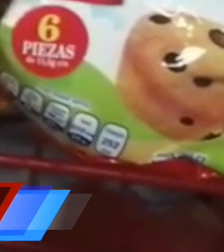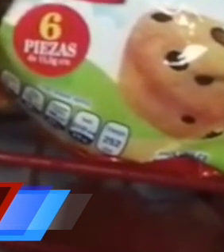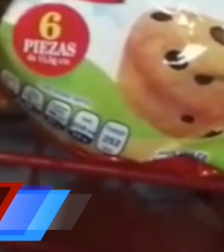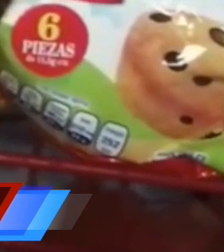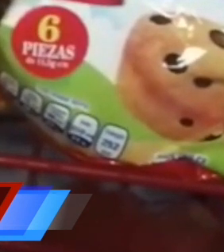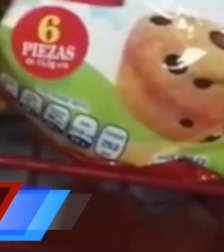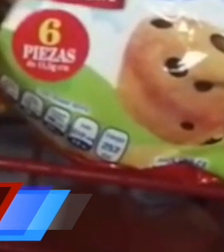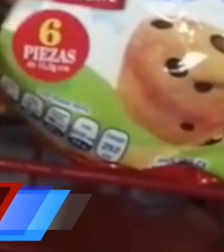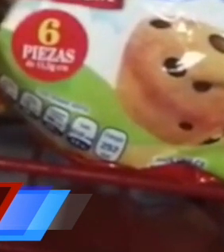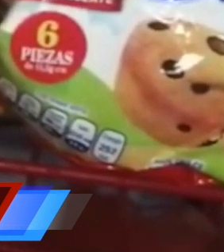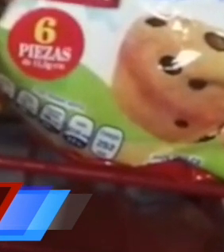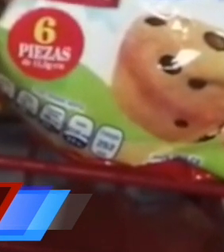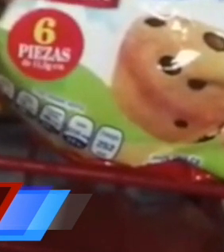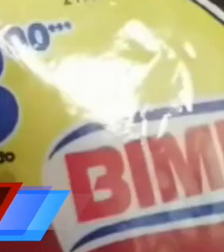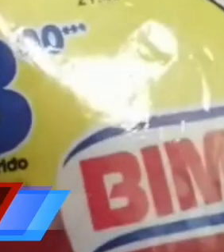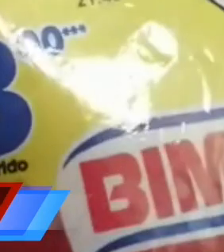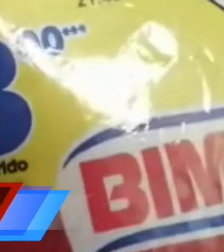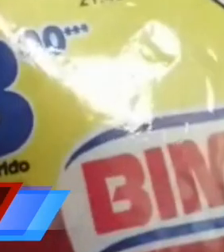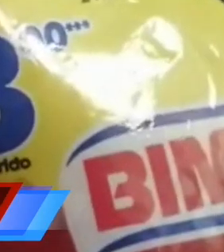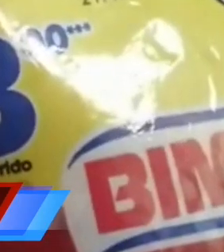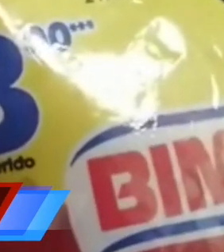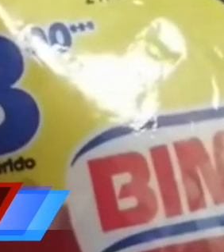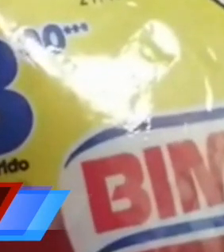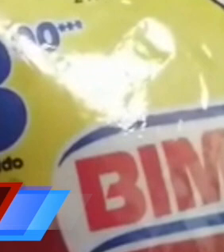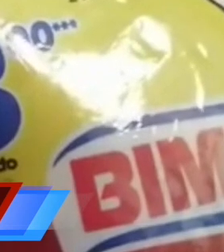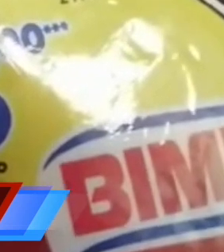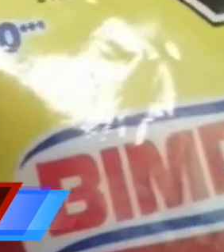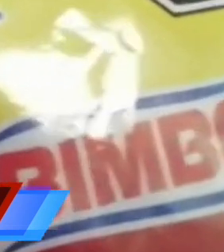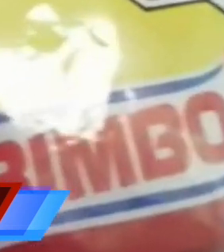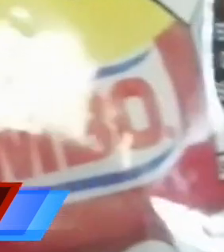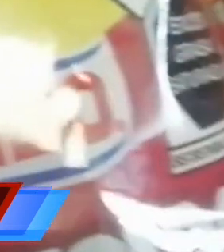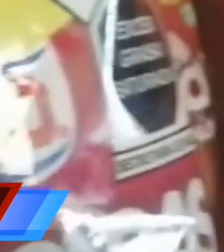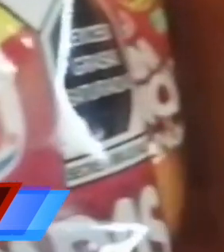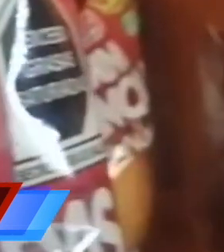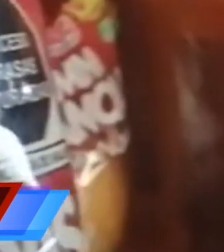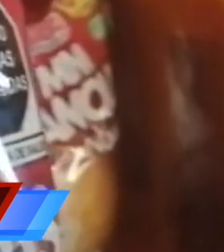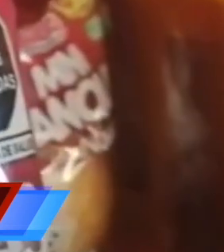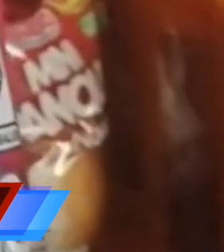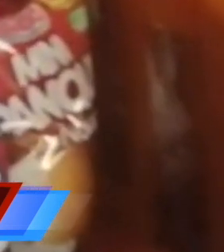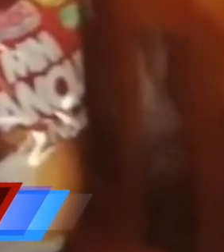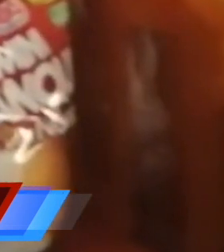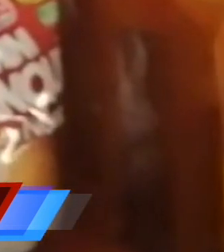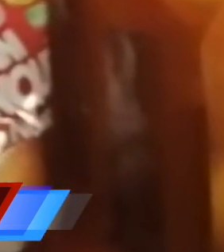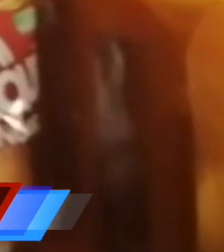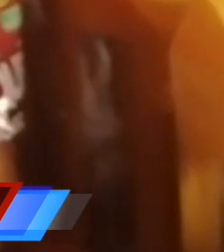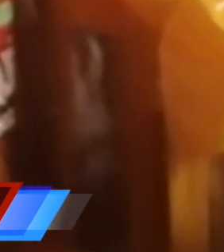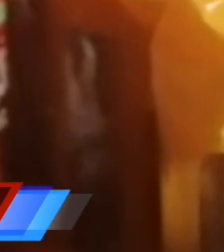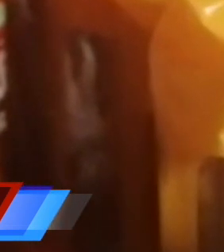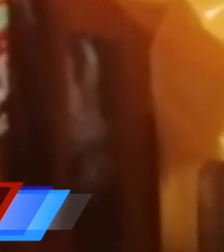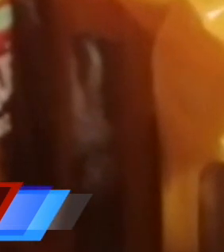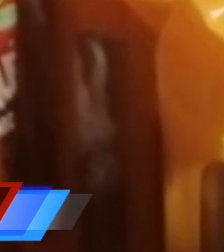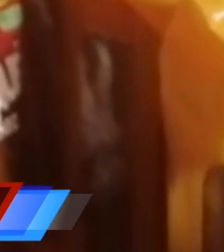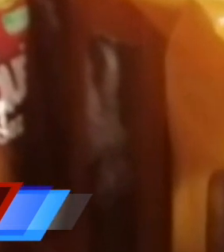se hará acreedor a una multa que va de los 52 hasta los 781,000 pesos. Cabe señalar que esta nueva